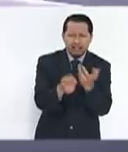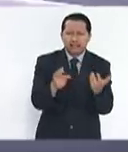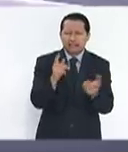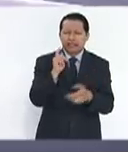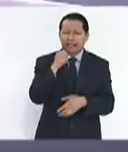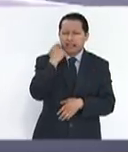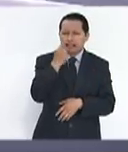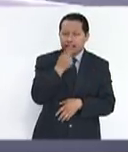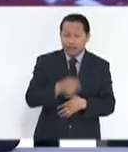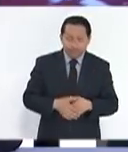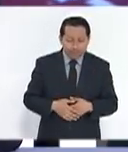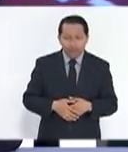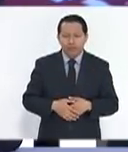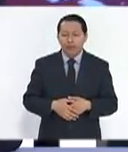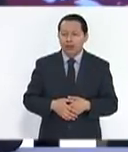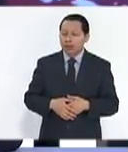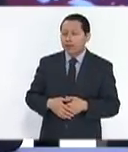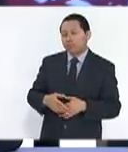como siempre, estar por acá.